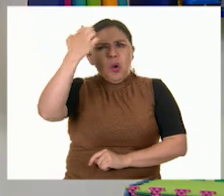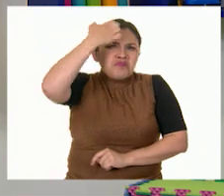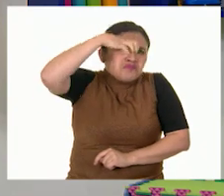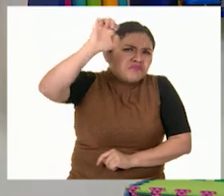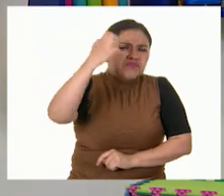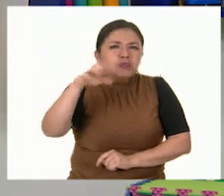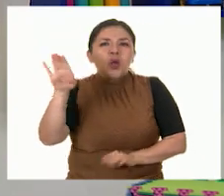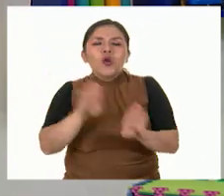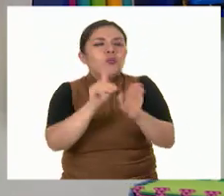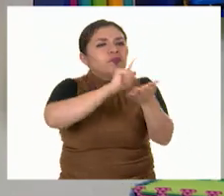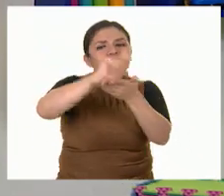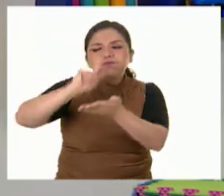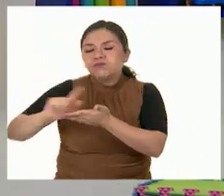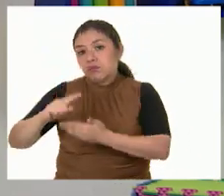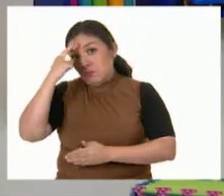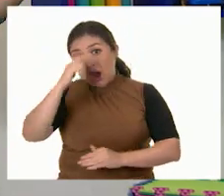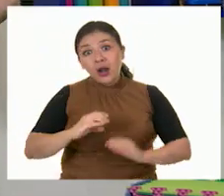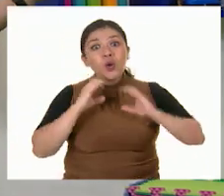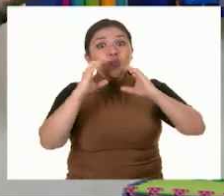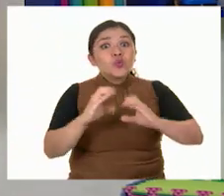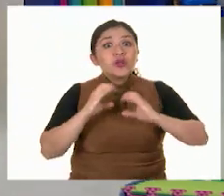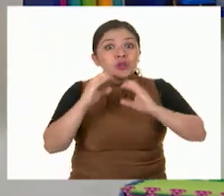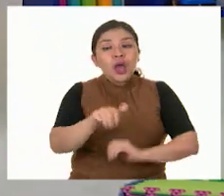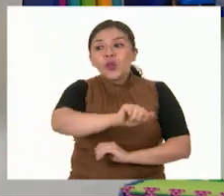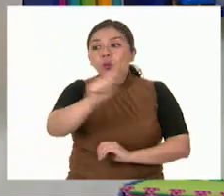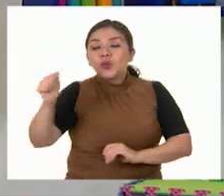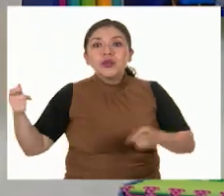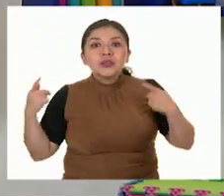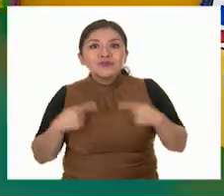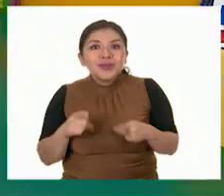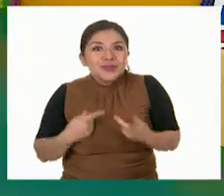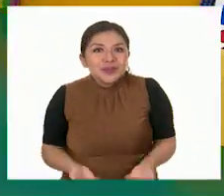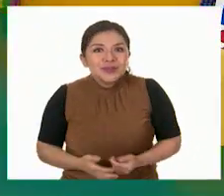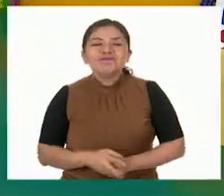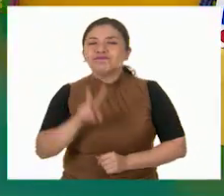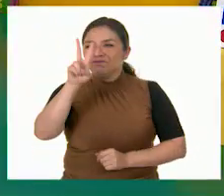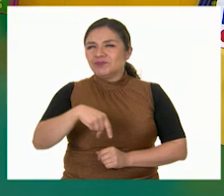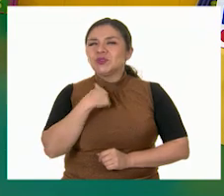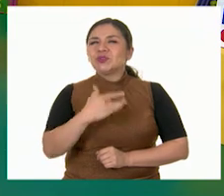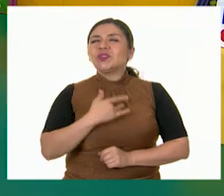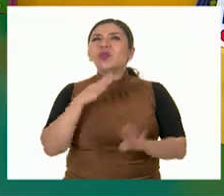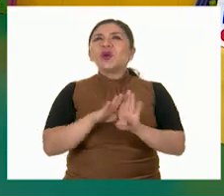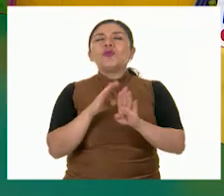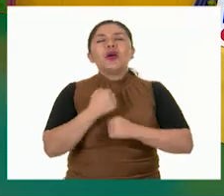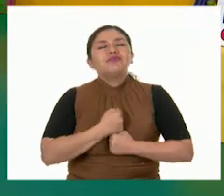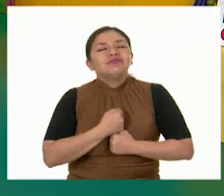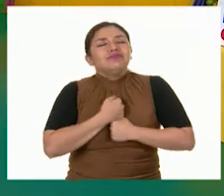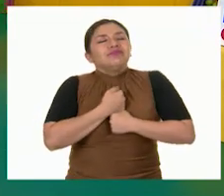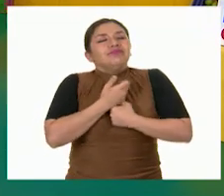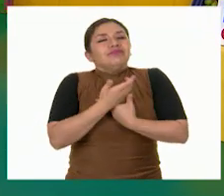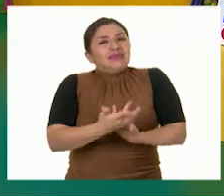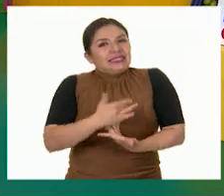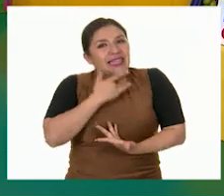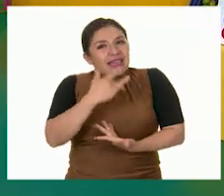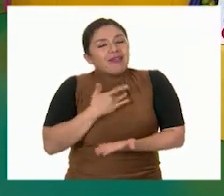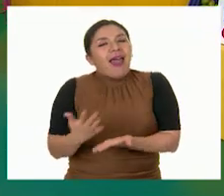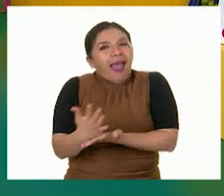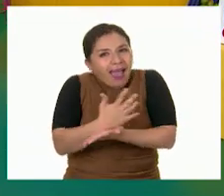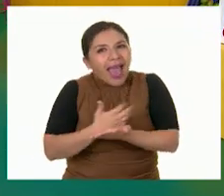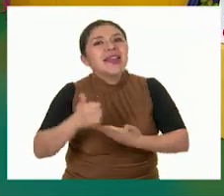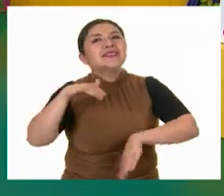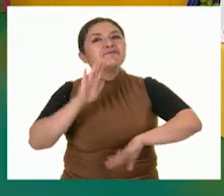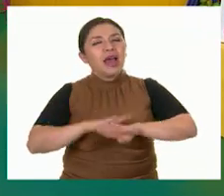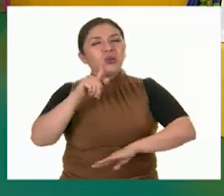limpiando espacios comunes para cuidar a otras personas. Siento que inspira y que motiva.